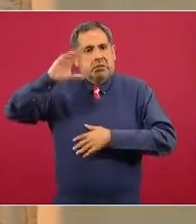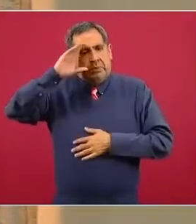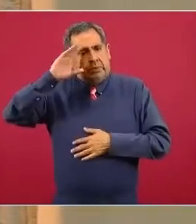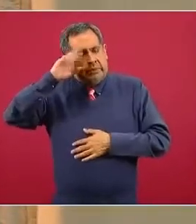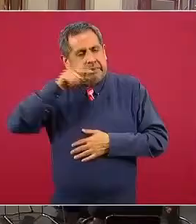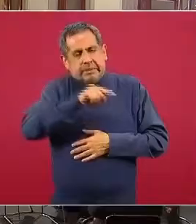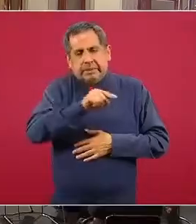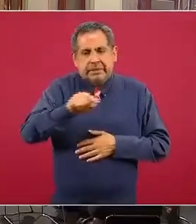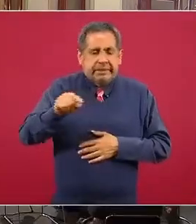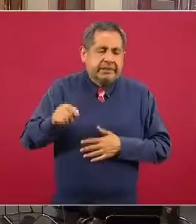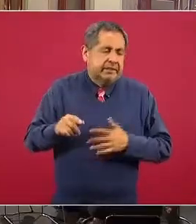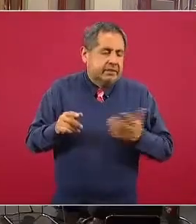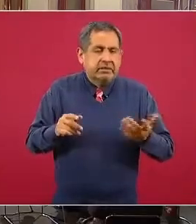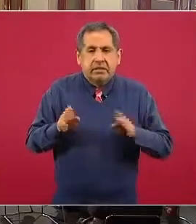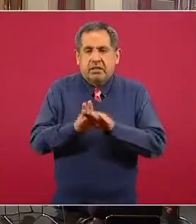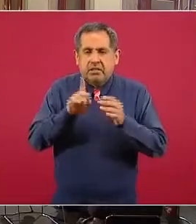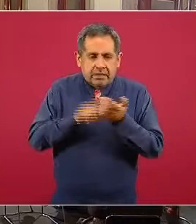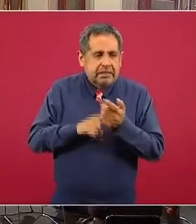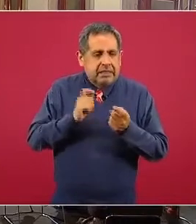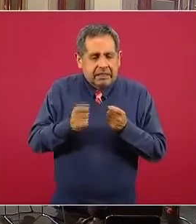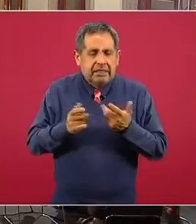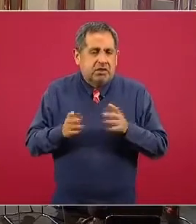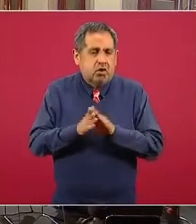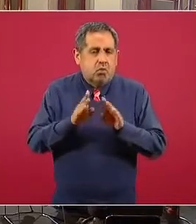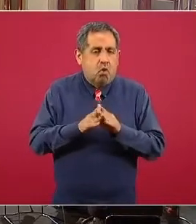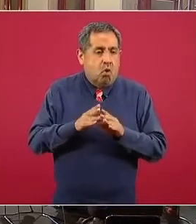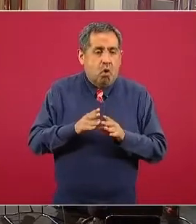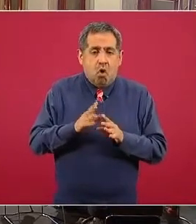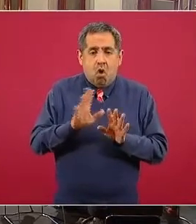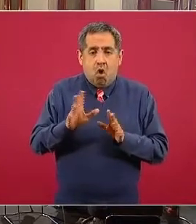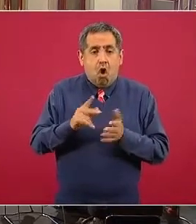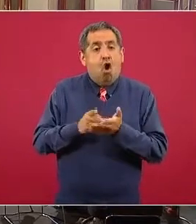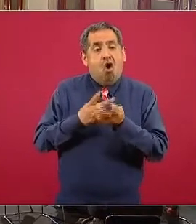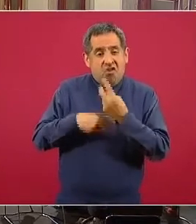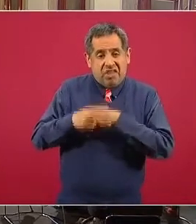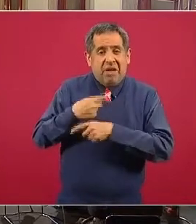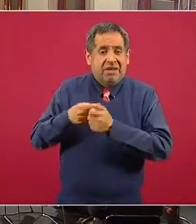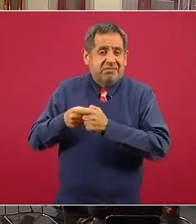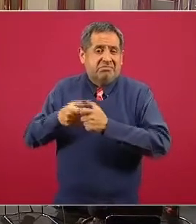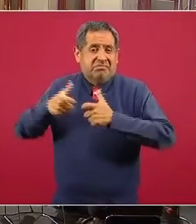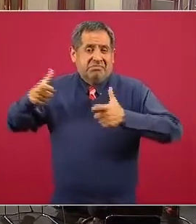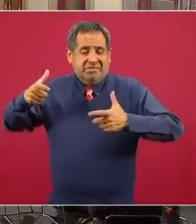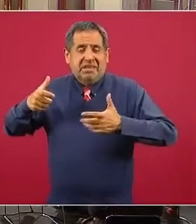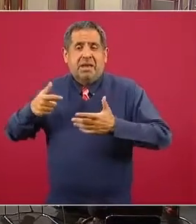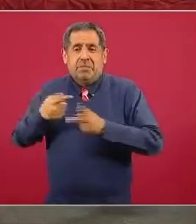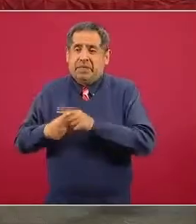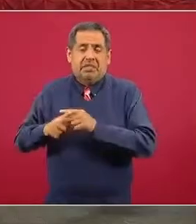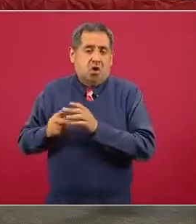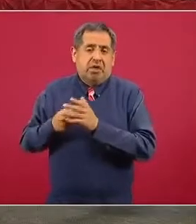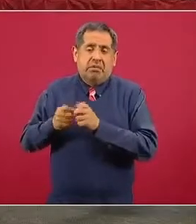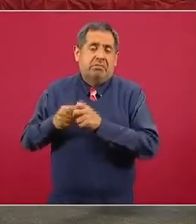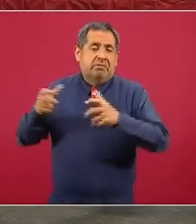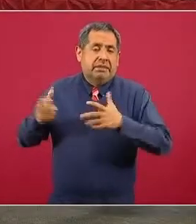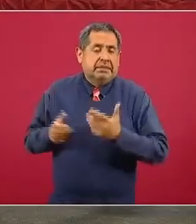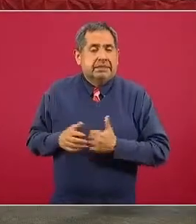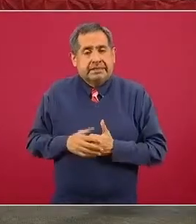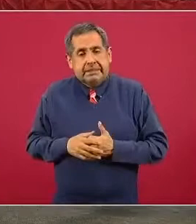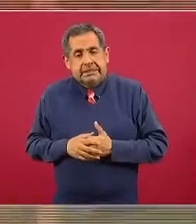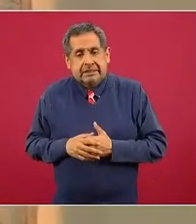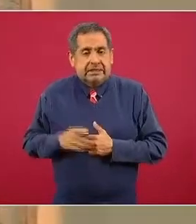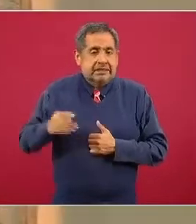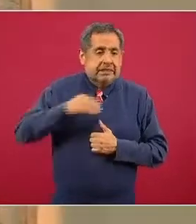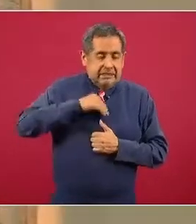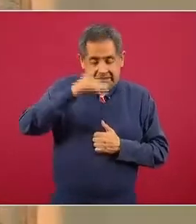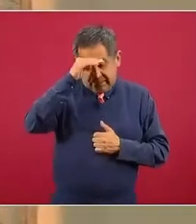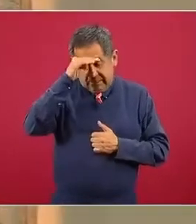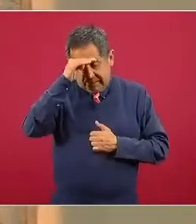sus curvas, y aquellas que sobre todo están ya en una fase de rebrote, pues podamos en su momento ver como resultado